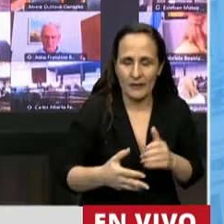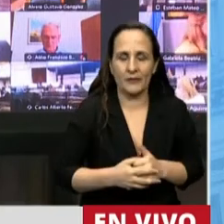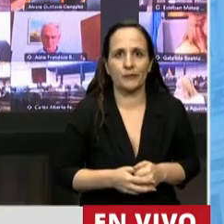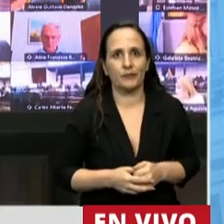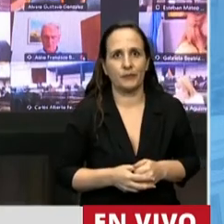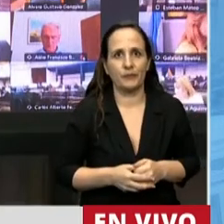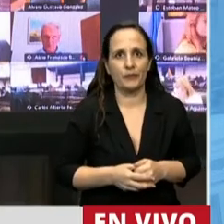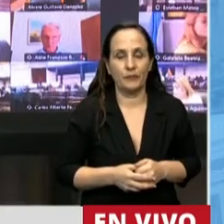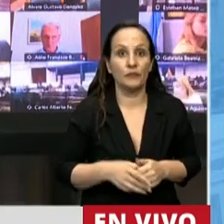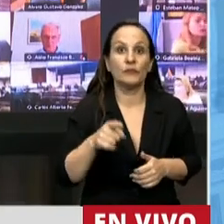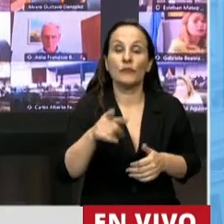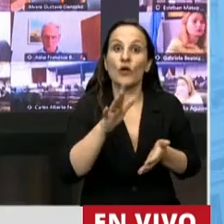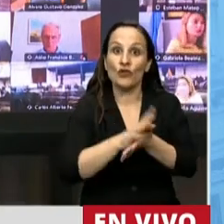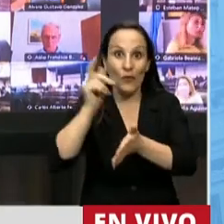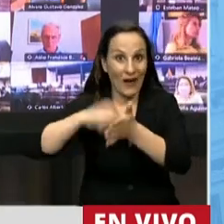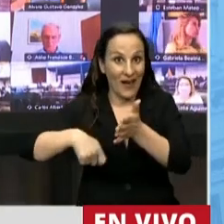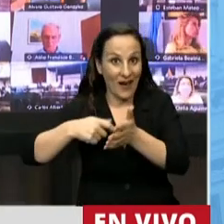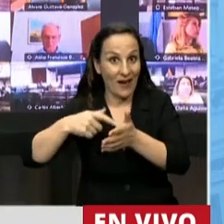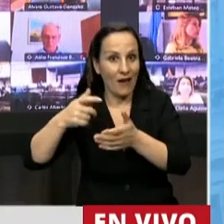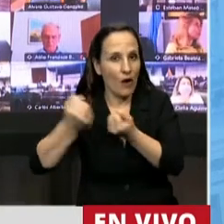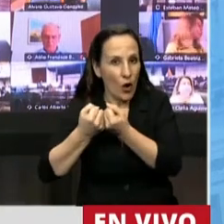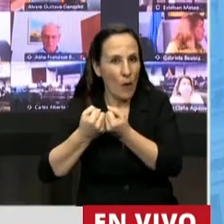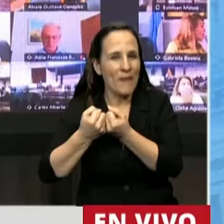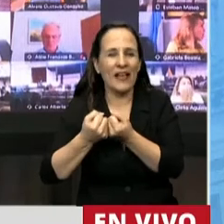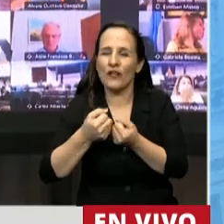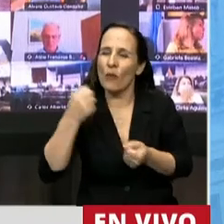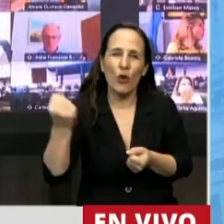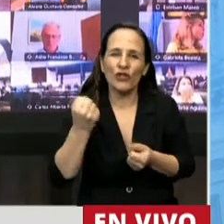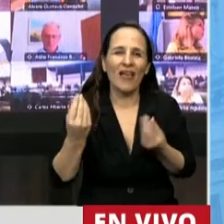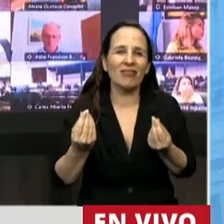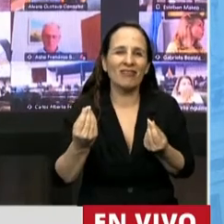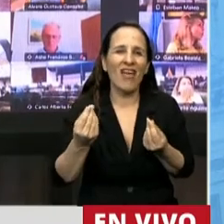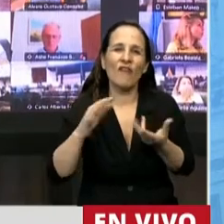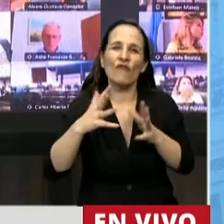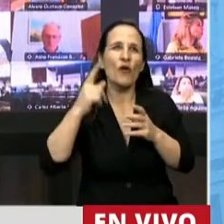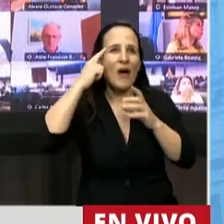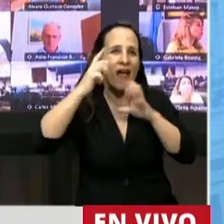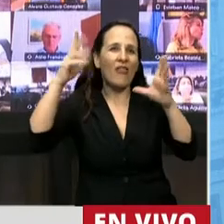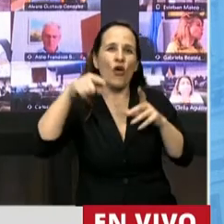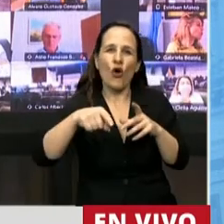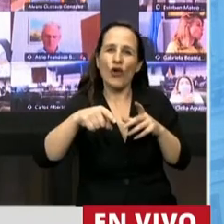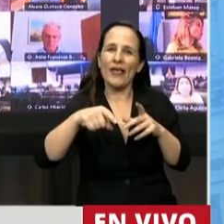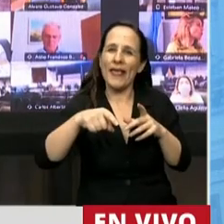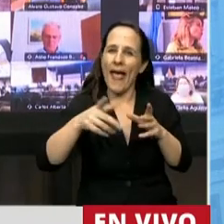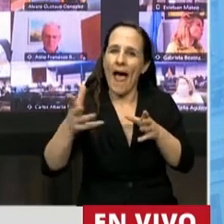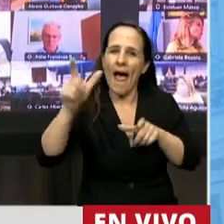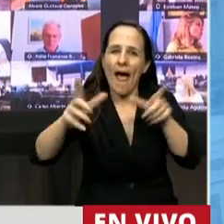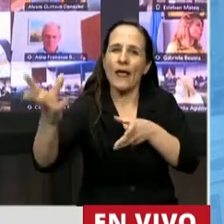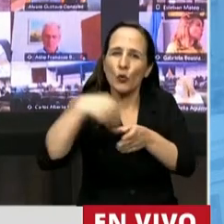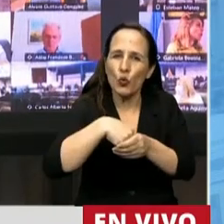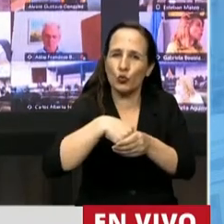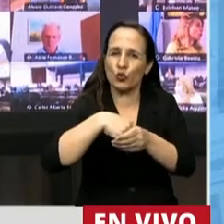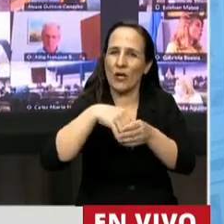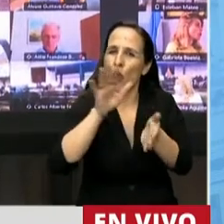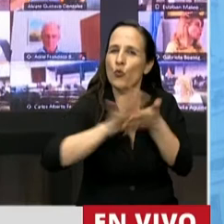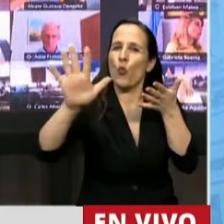podemos remarcar con respecto a este convenio es ese enfoque inclusivo que tiene, práctico, actual, amplio, novedoso, y